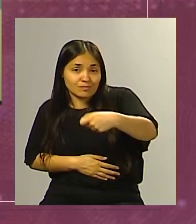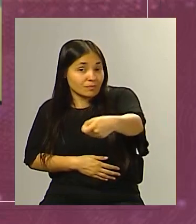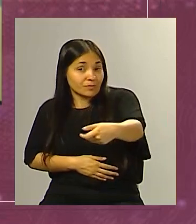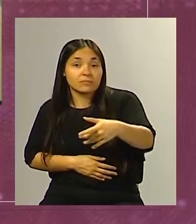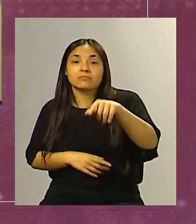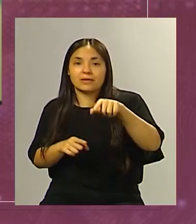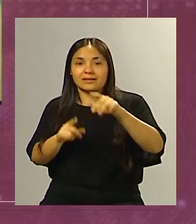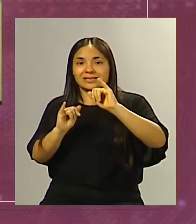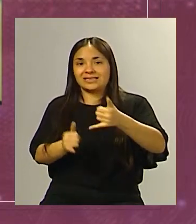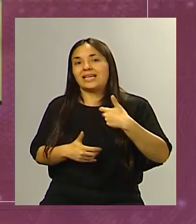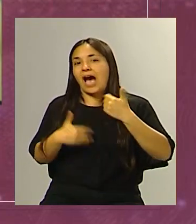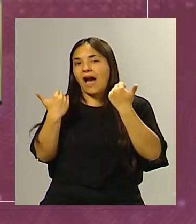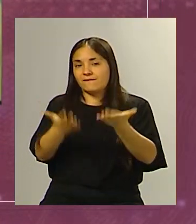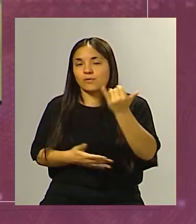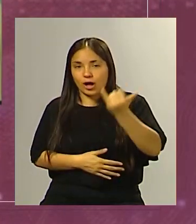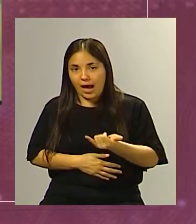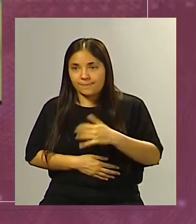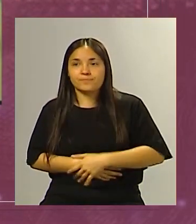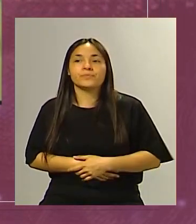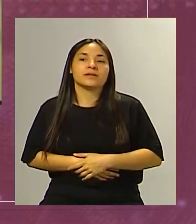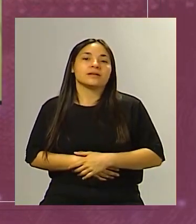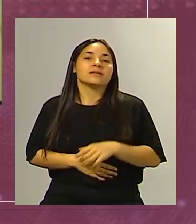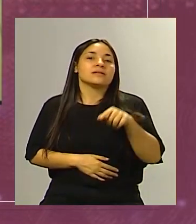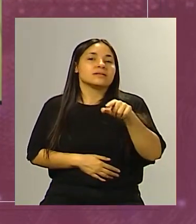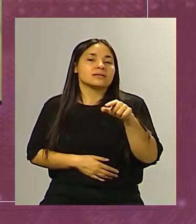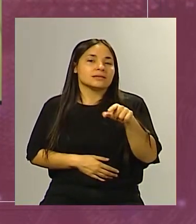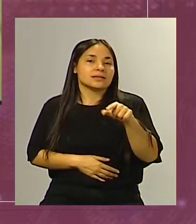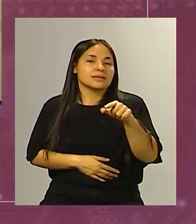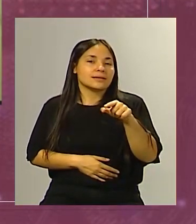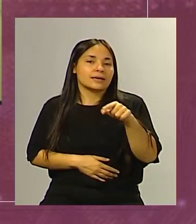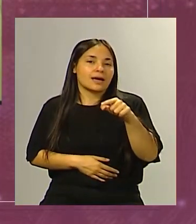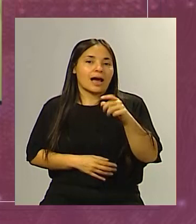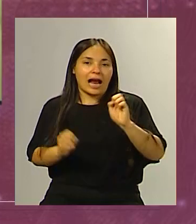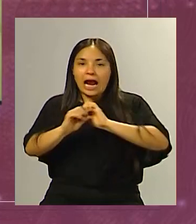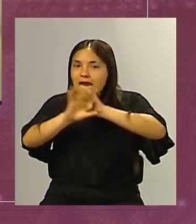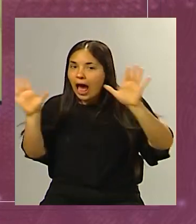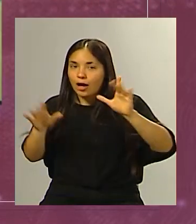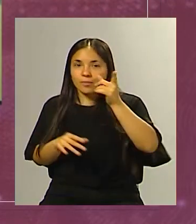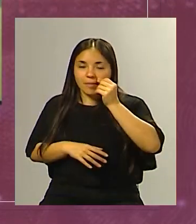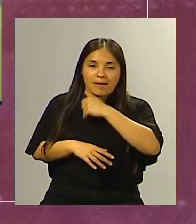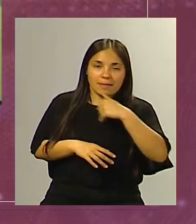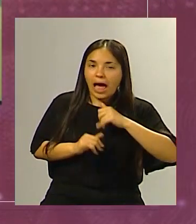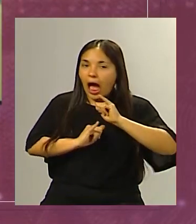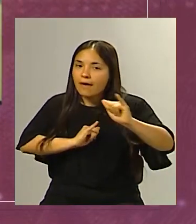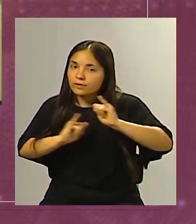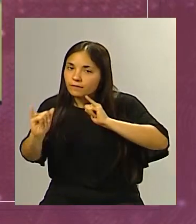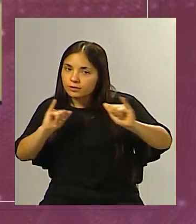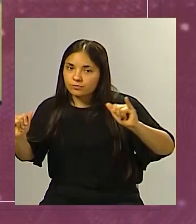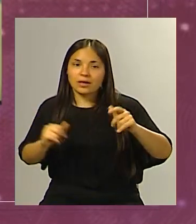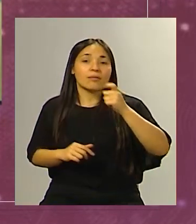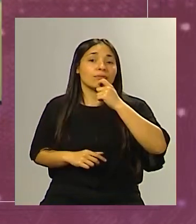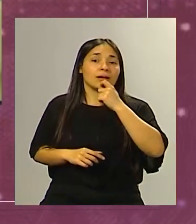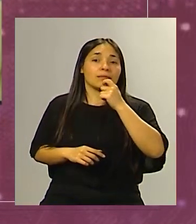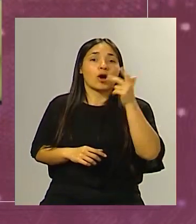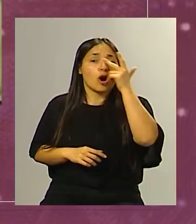habitualmente, tiene este beneficio. Y siempre esto es una aclaración que le hacemos a los papás, porque nos dicen, ¿por qué si va al mismo